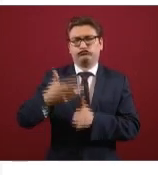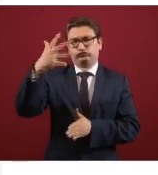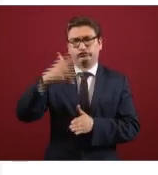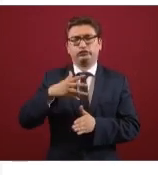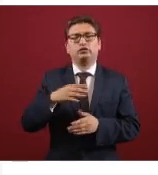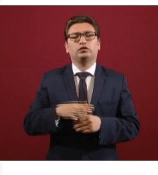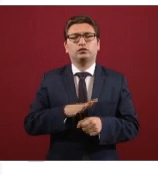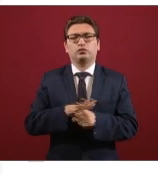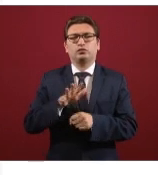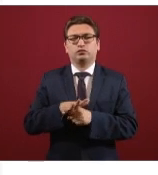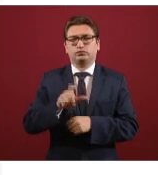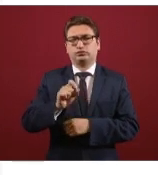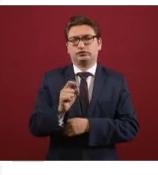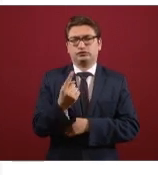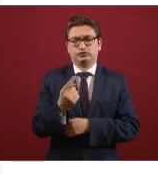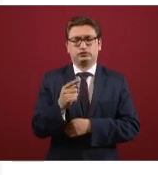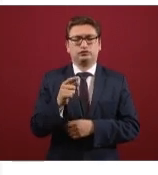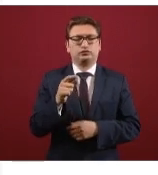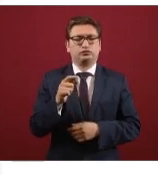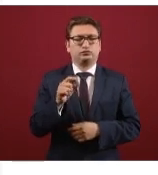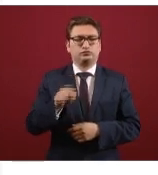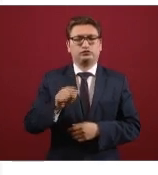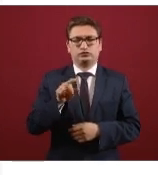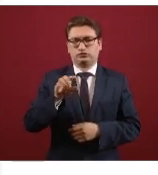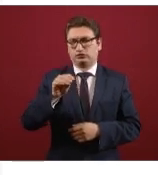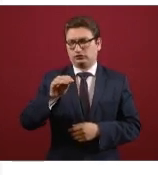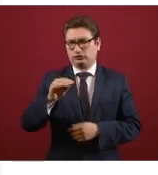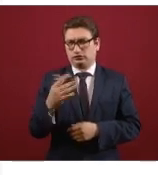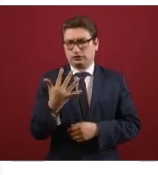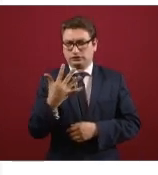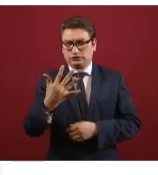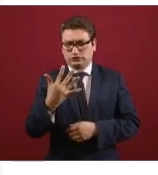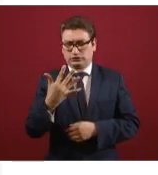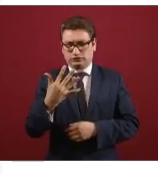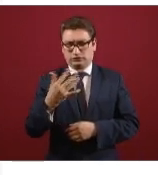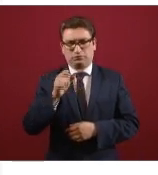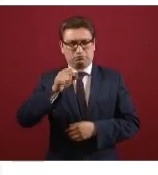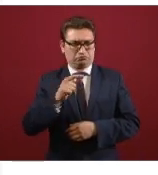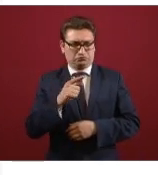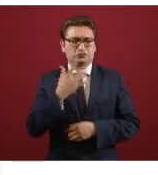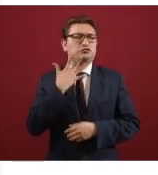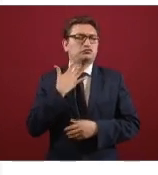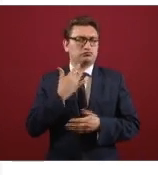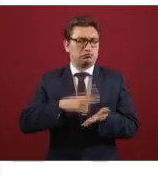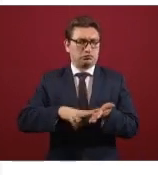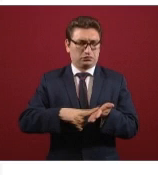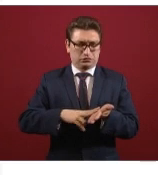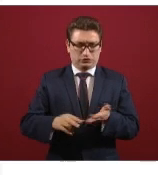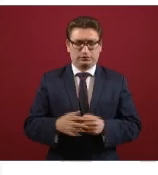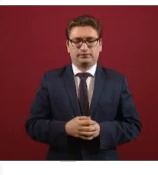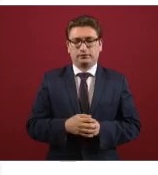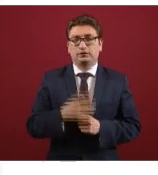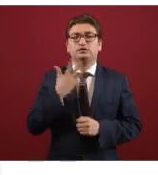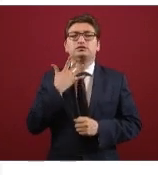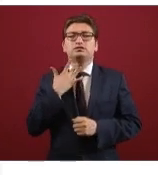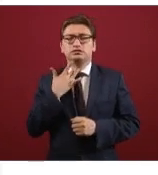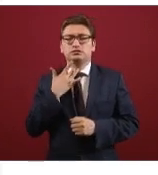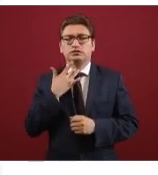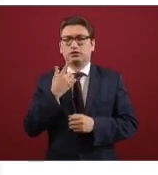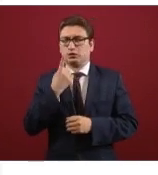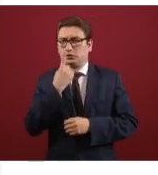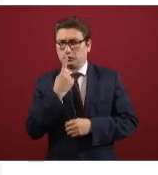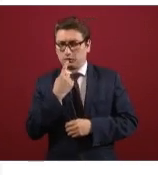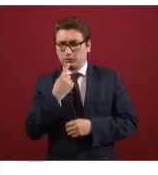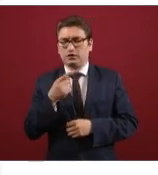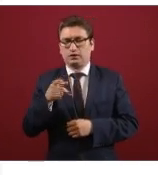máscara está en 21 95 en lo que es combustible regular en el premium 1889